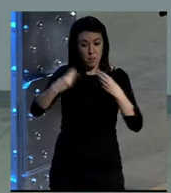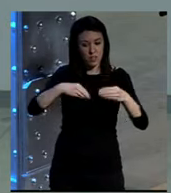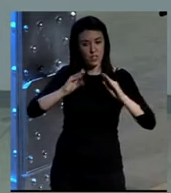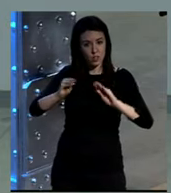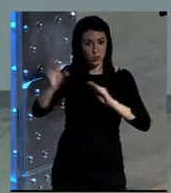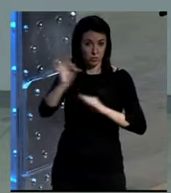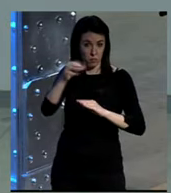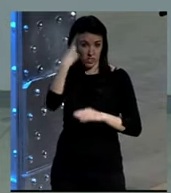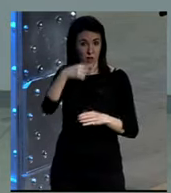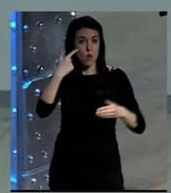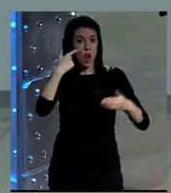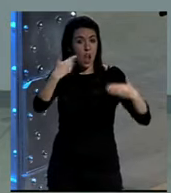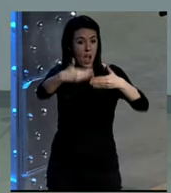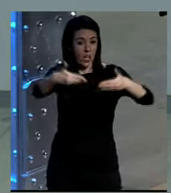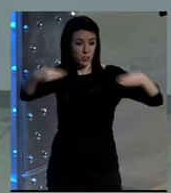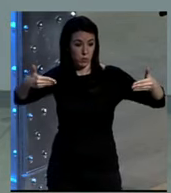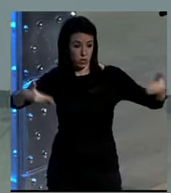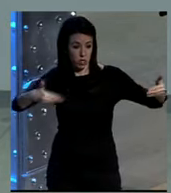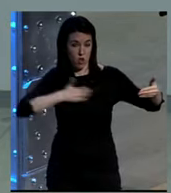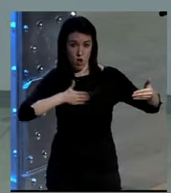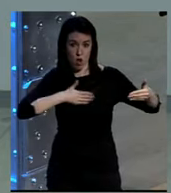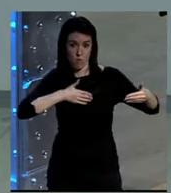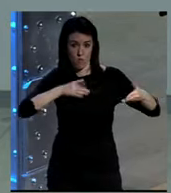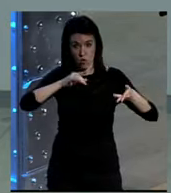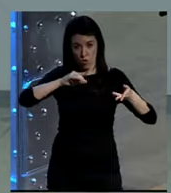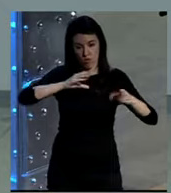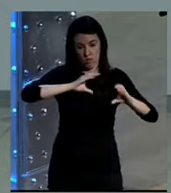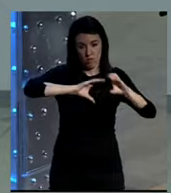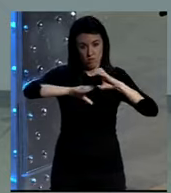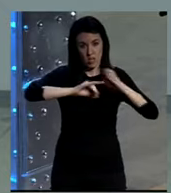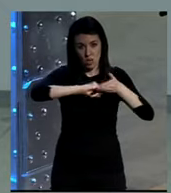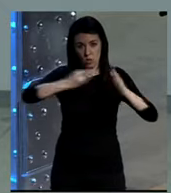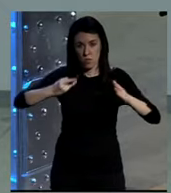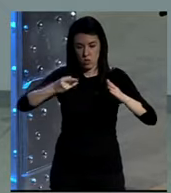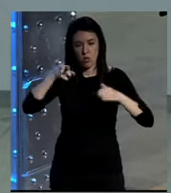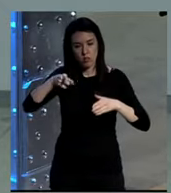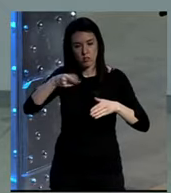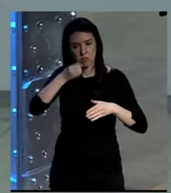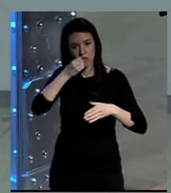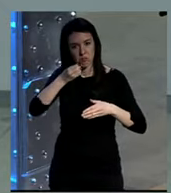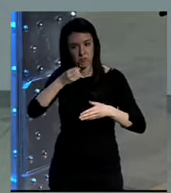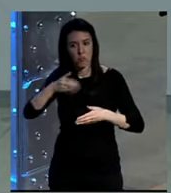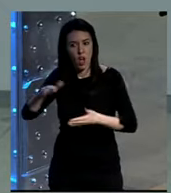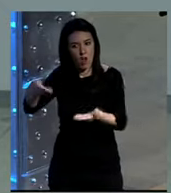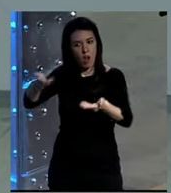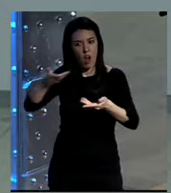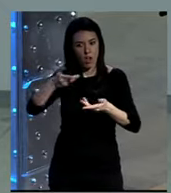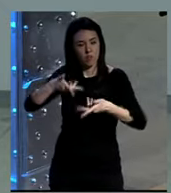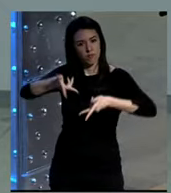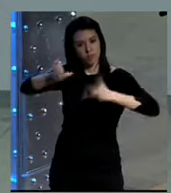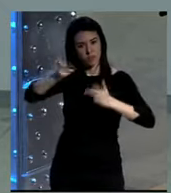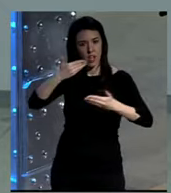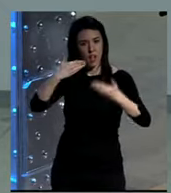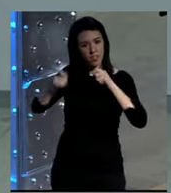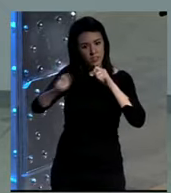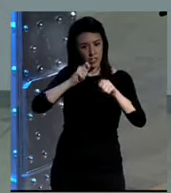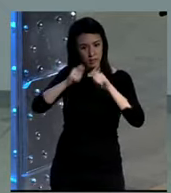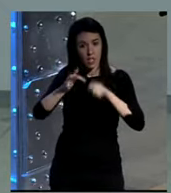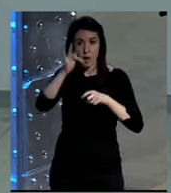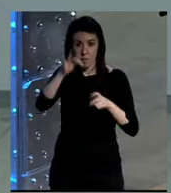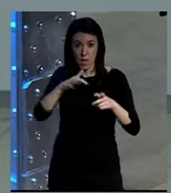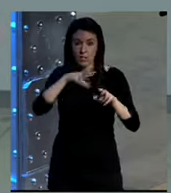sabéis en esta exposición que tenemos aquí de las telecomunicaciones, pues él tuvo la generosidad de dejarse entrevistar. Entonces, con algunas cosas de ahí y con